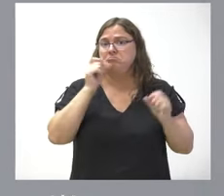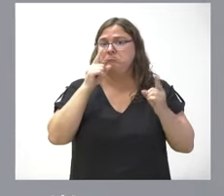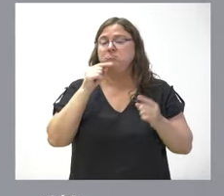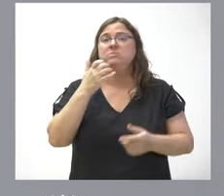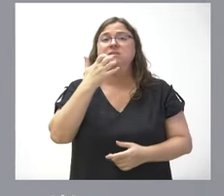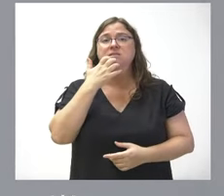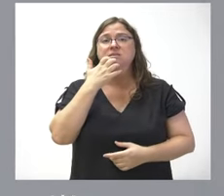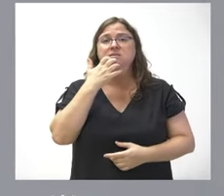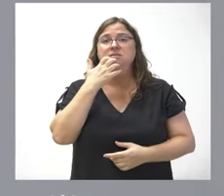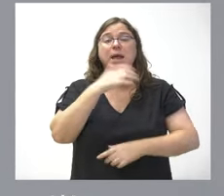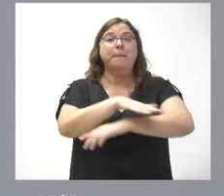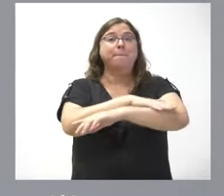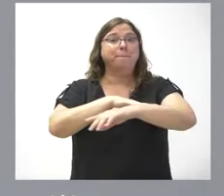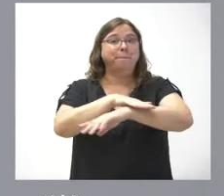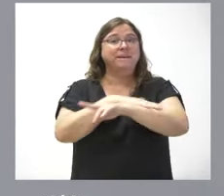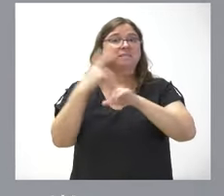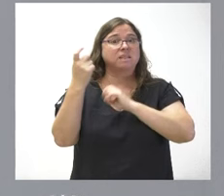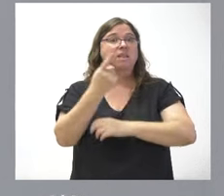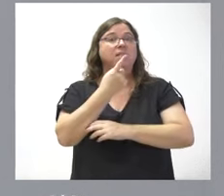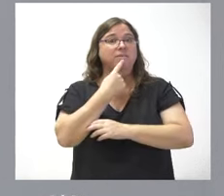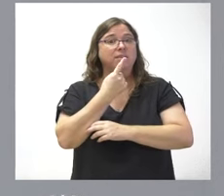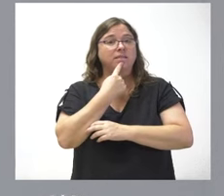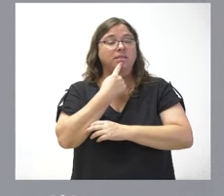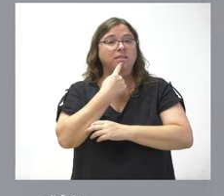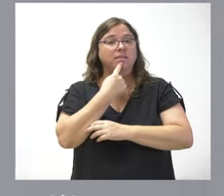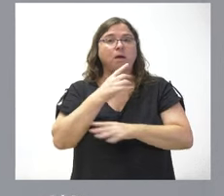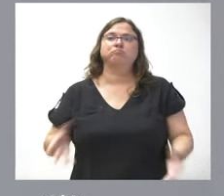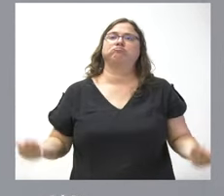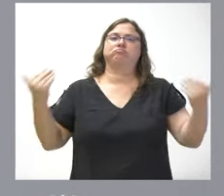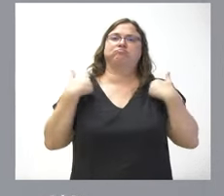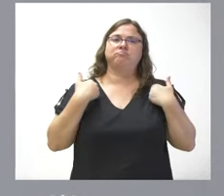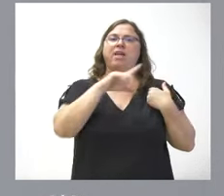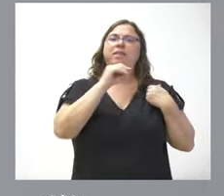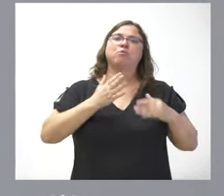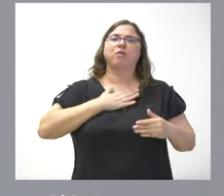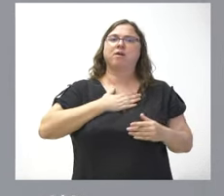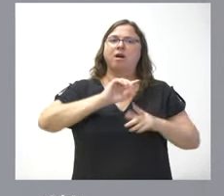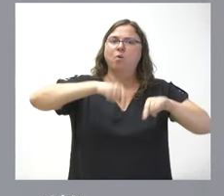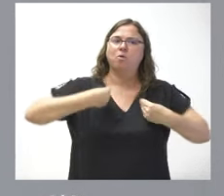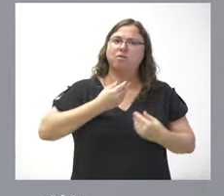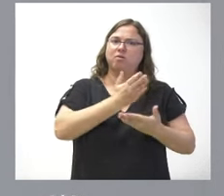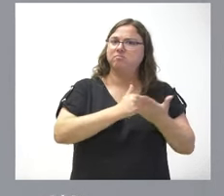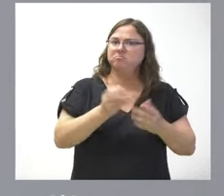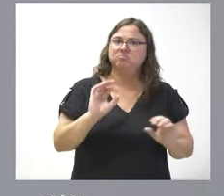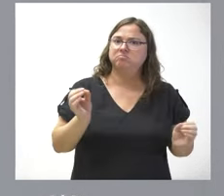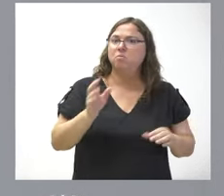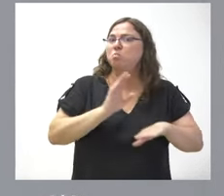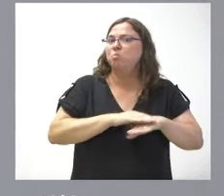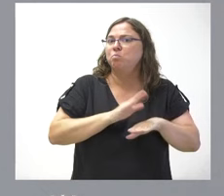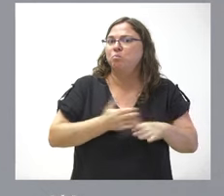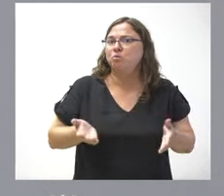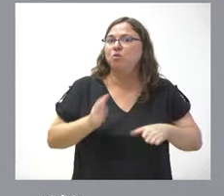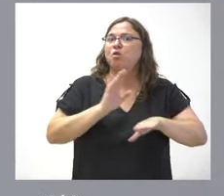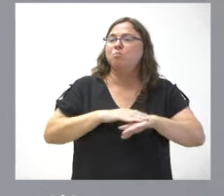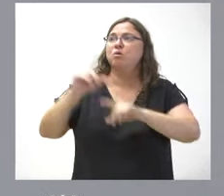la ministra de Hacienda diga que ASUME al 100% esos acuerdos para la financiación autonómica Y por qué ASUME al